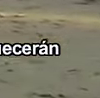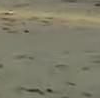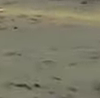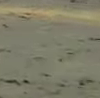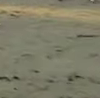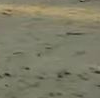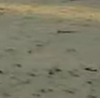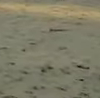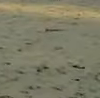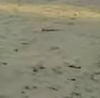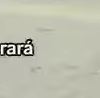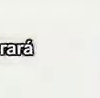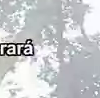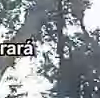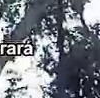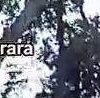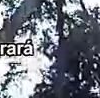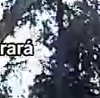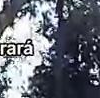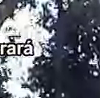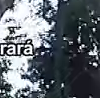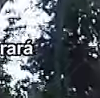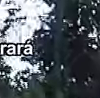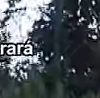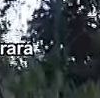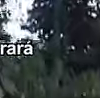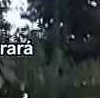enriquecerán. Y mi madre tierra.